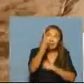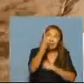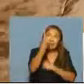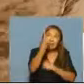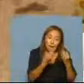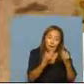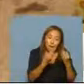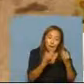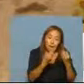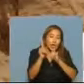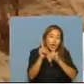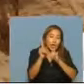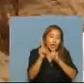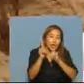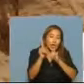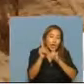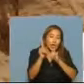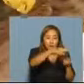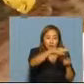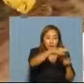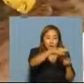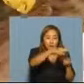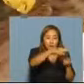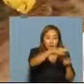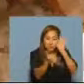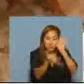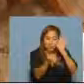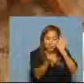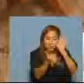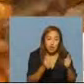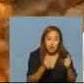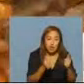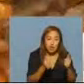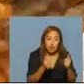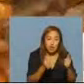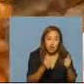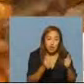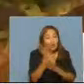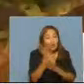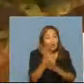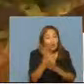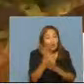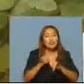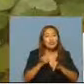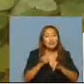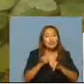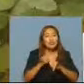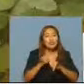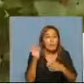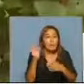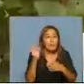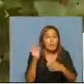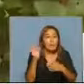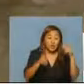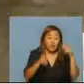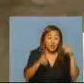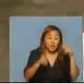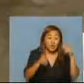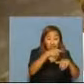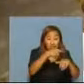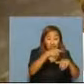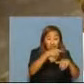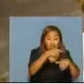pesar de algunas hectáreas siniestradas. Entendemos que se la debe seguir haciendo, entendemos que es un bien no solamente para los tabacaleros, sino también para